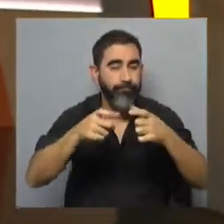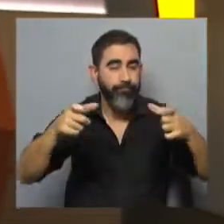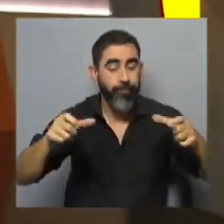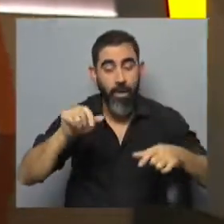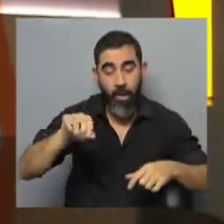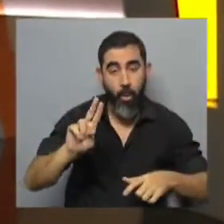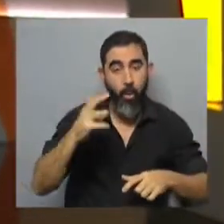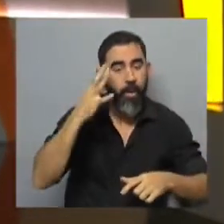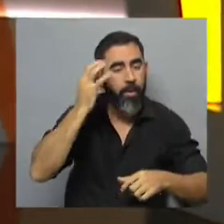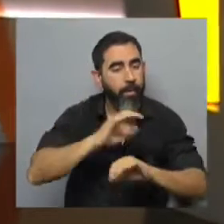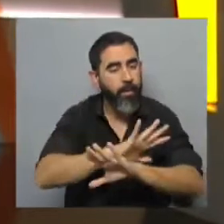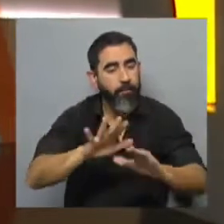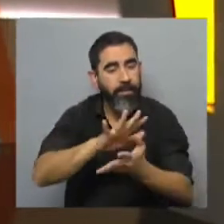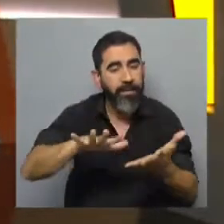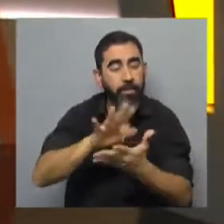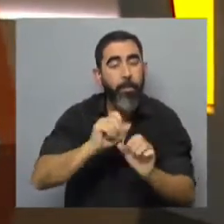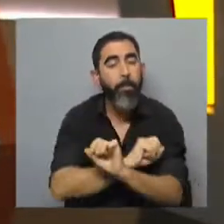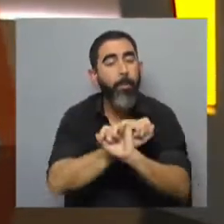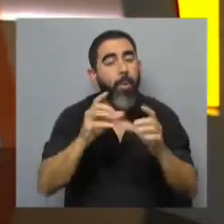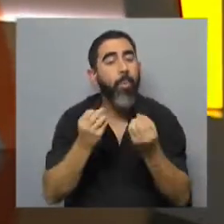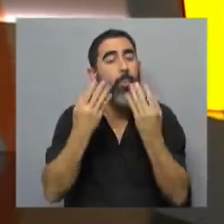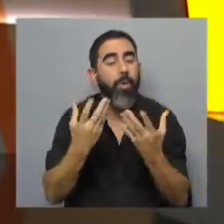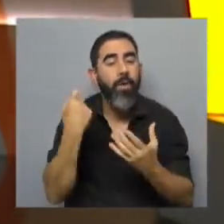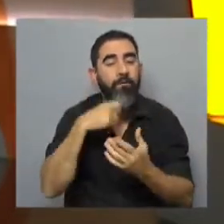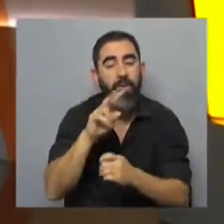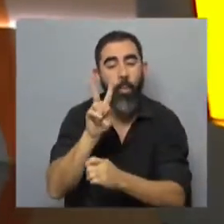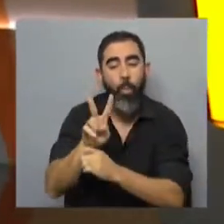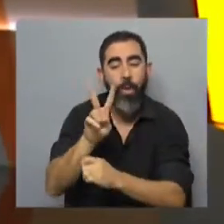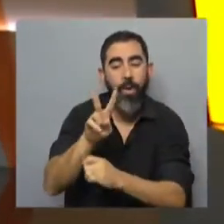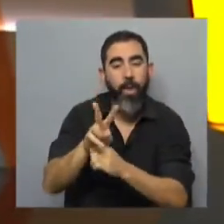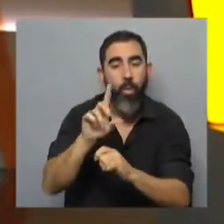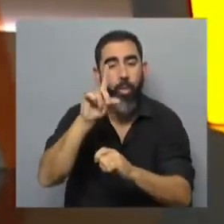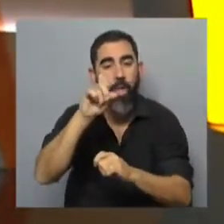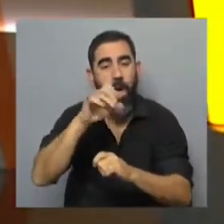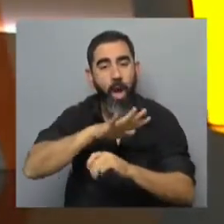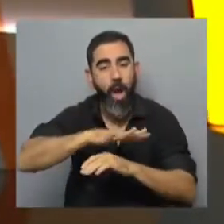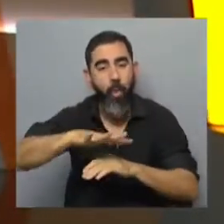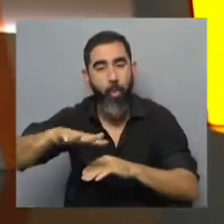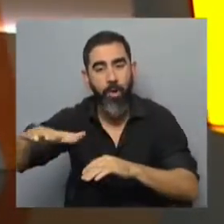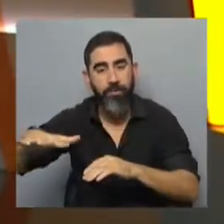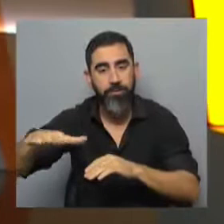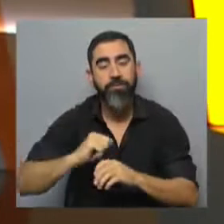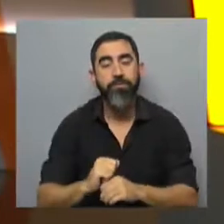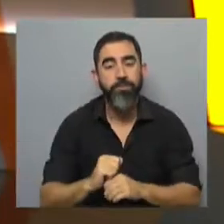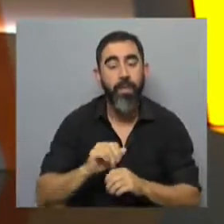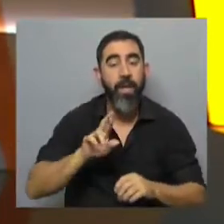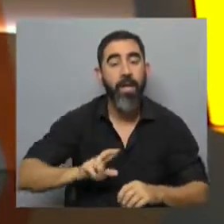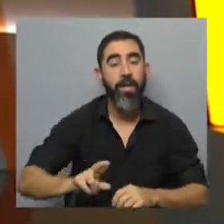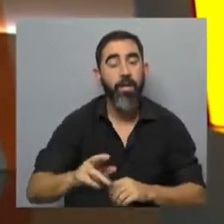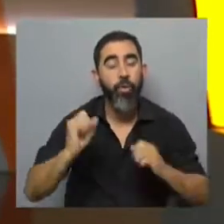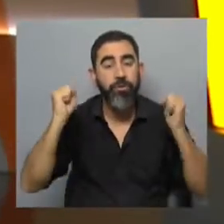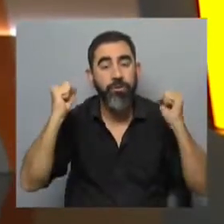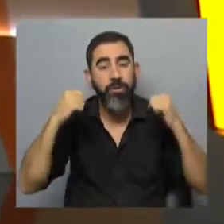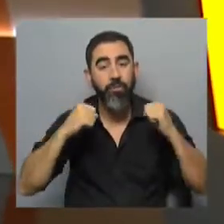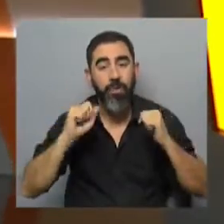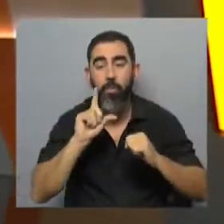Uruguay, increíblemente, la situación se agrava por la falta de cuidado de nuestras aguas superficiales. El río Santa Lucía abastece